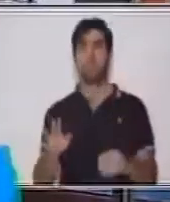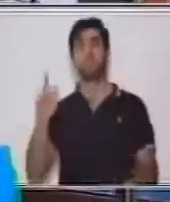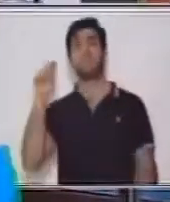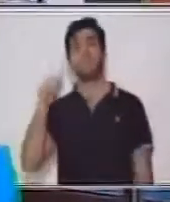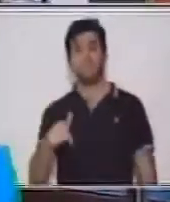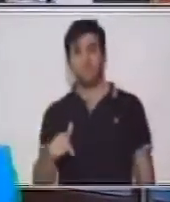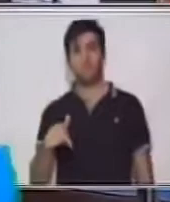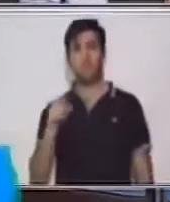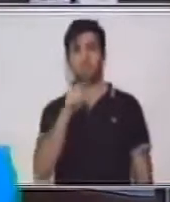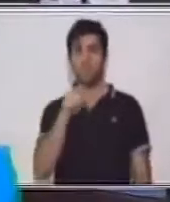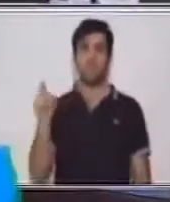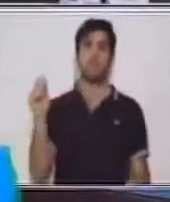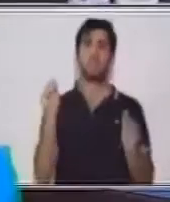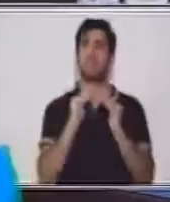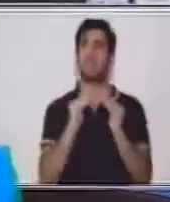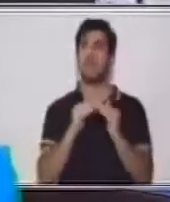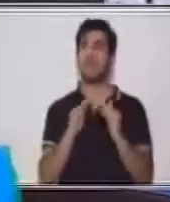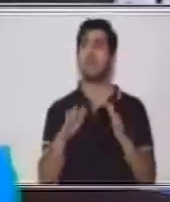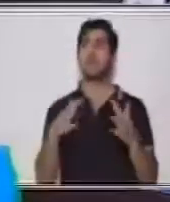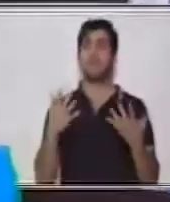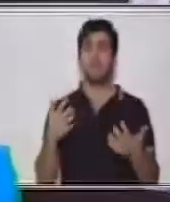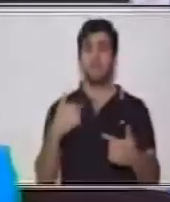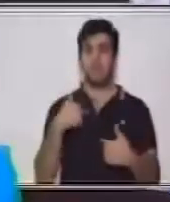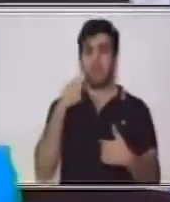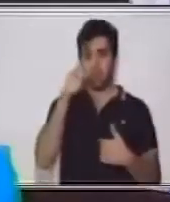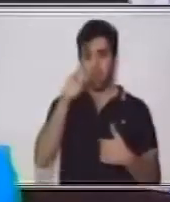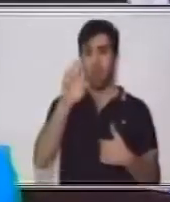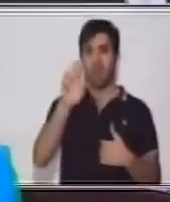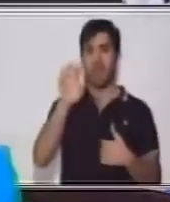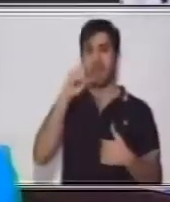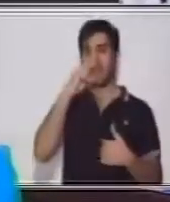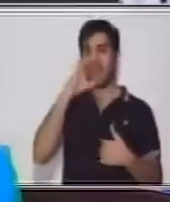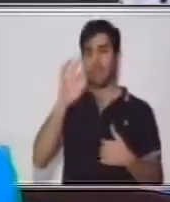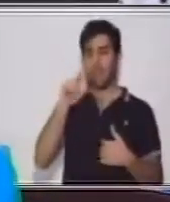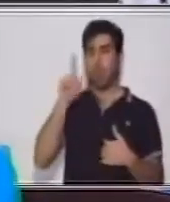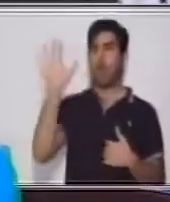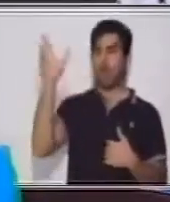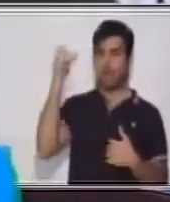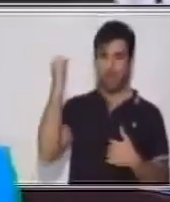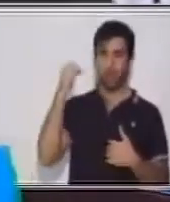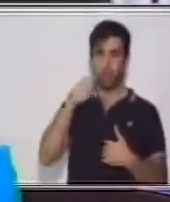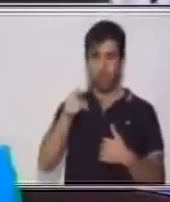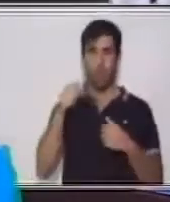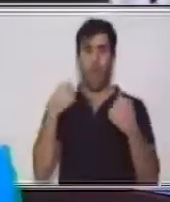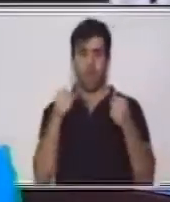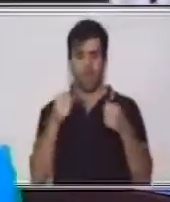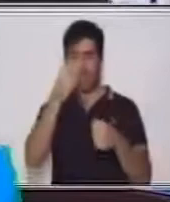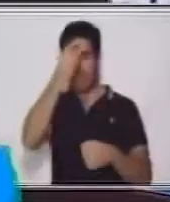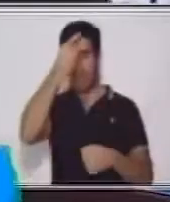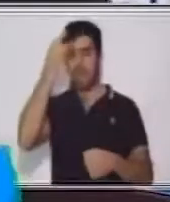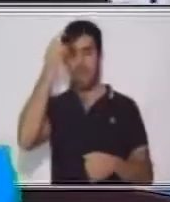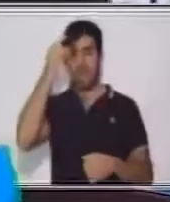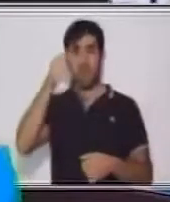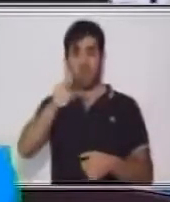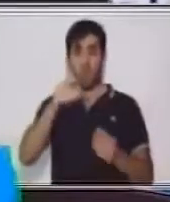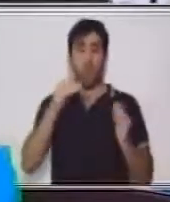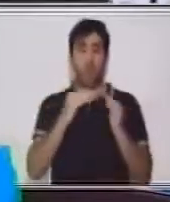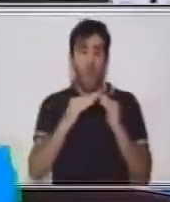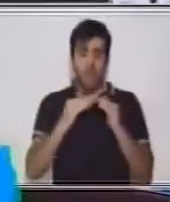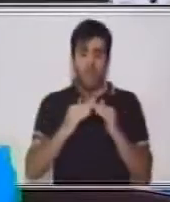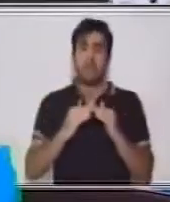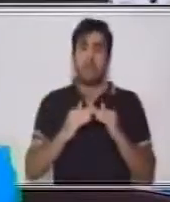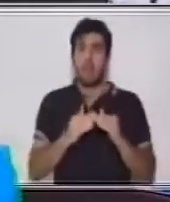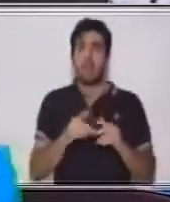en casa te voy a lanzar un reto y con la ayuda de un adulto en casa lo vas a realizar. Para esta